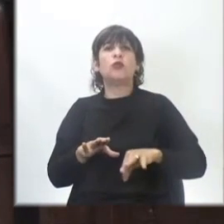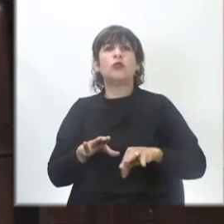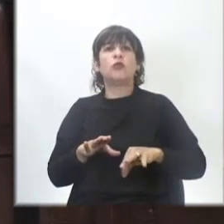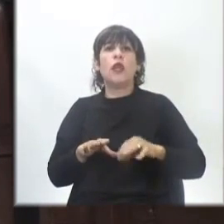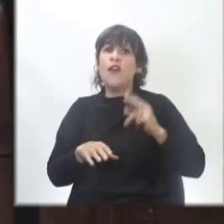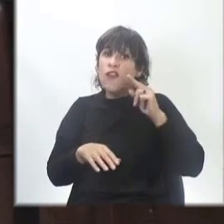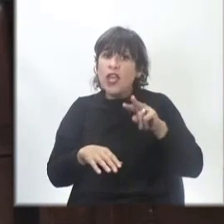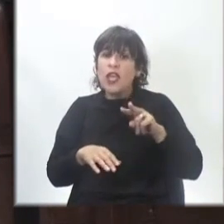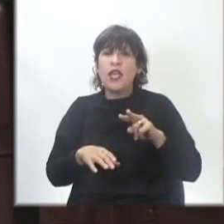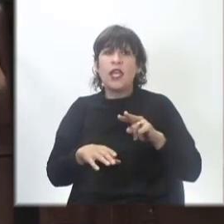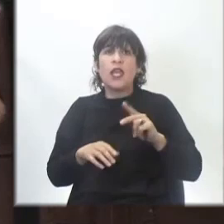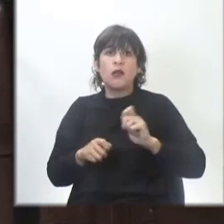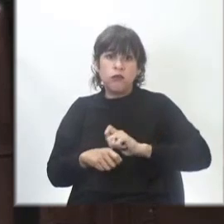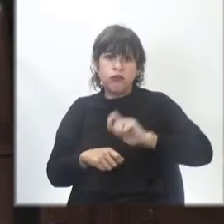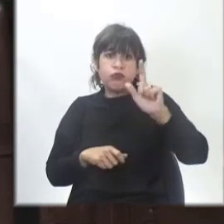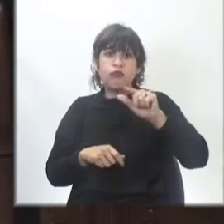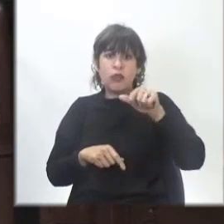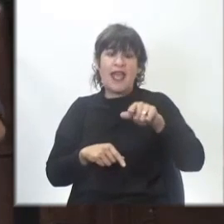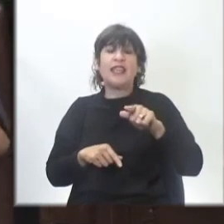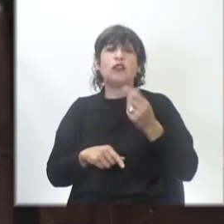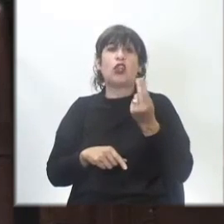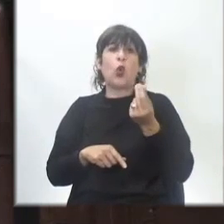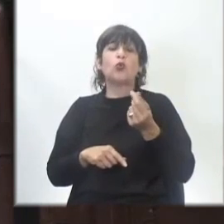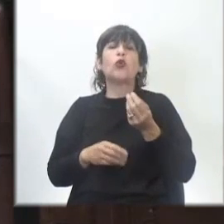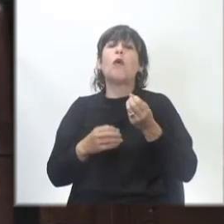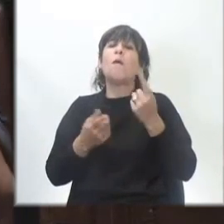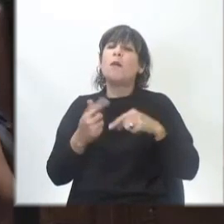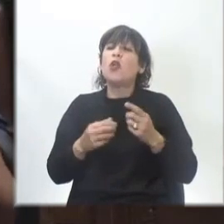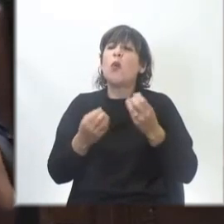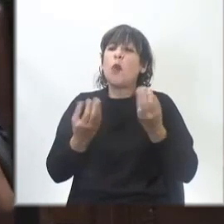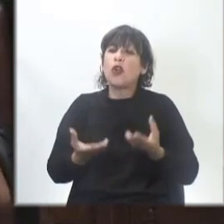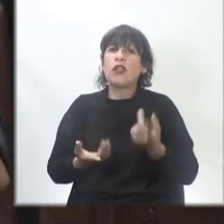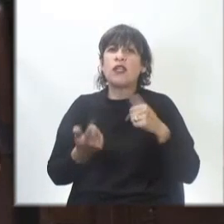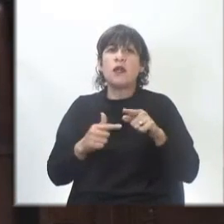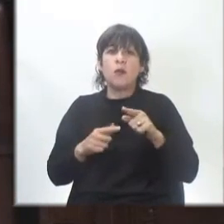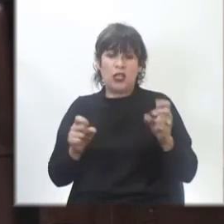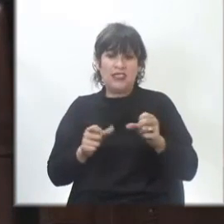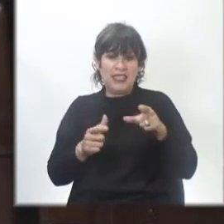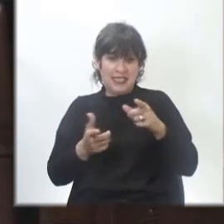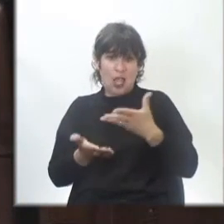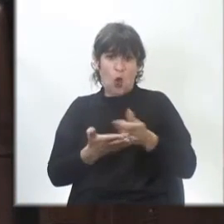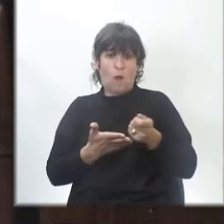ve aumentados sus recursos. ¿Pero por qué? Porque se hace esta compra.